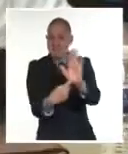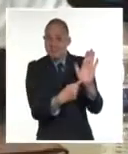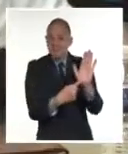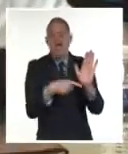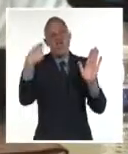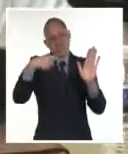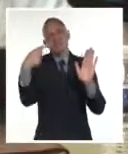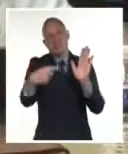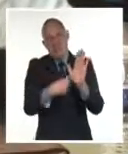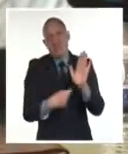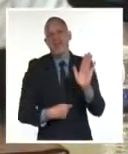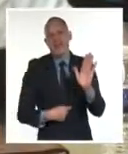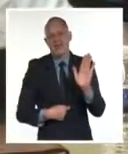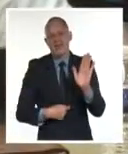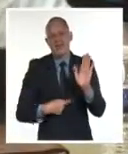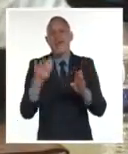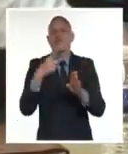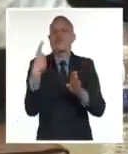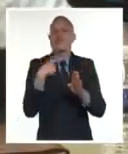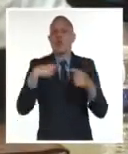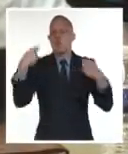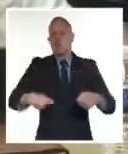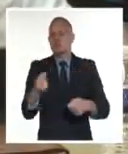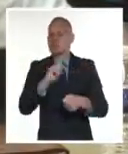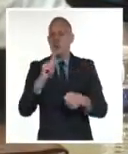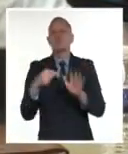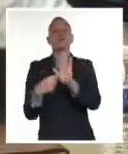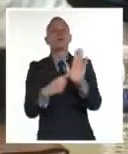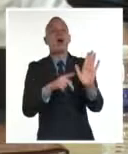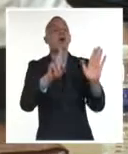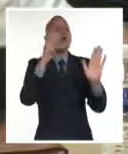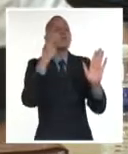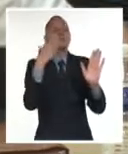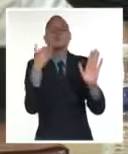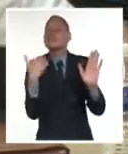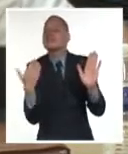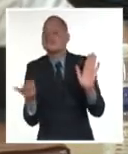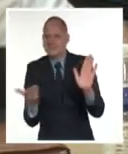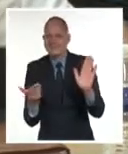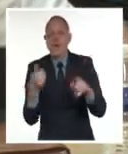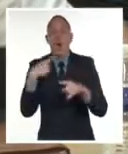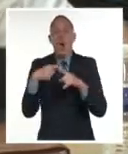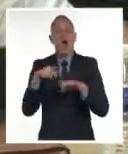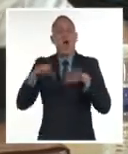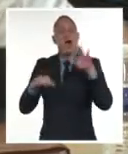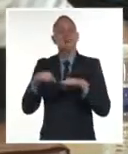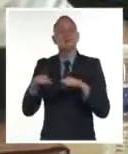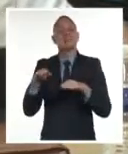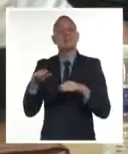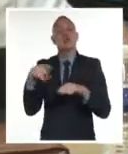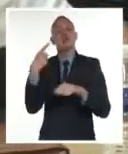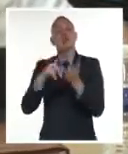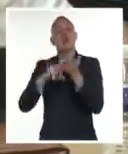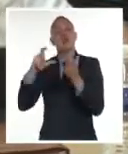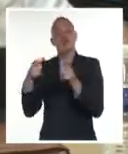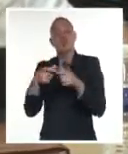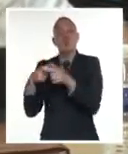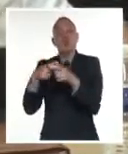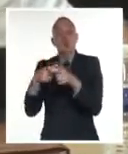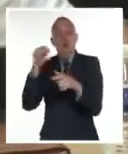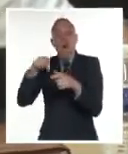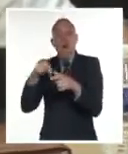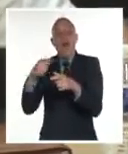a discutir los problemas, como lo tenemos que hacer en los núcleos donde no tenemos que discutir solo entre los militantes, tenemos que discutir los militantes con trabajadores